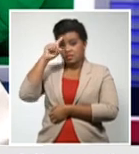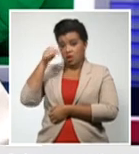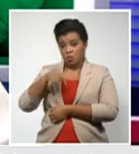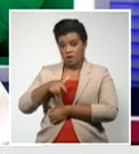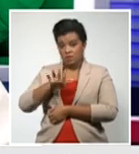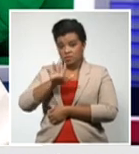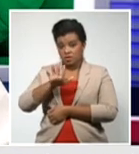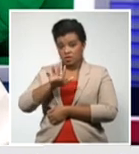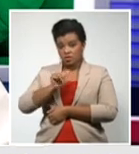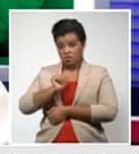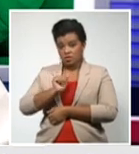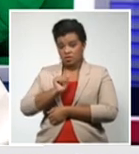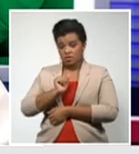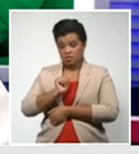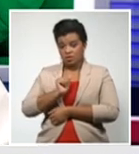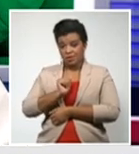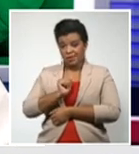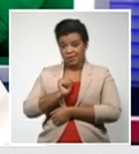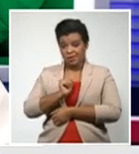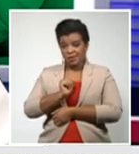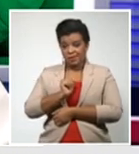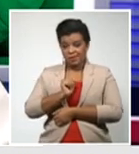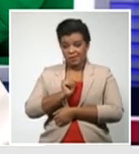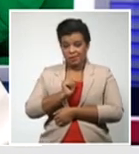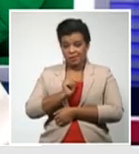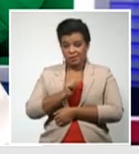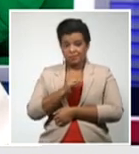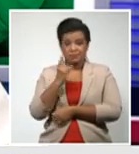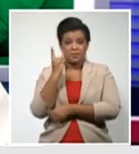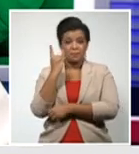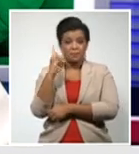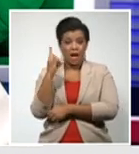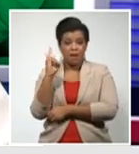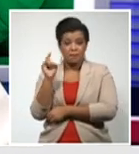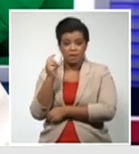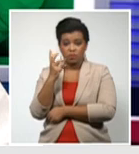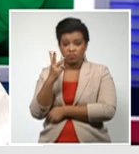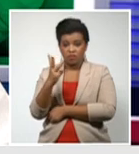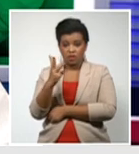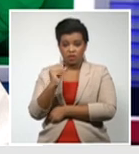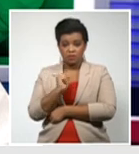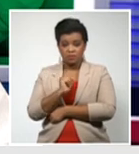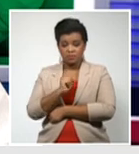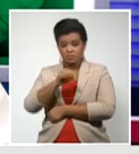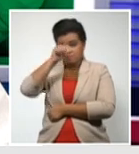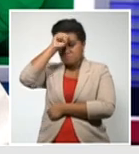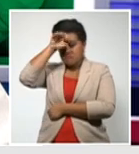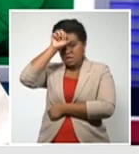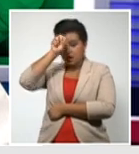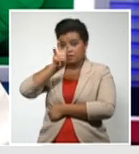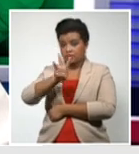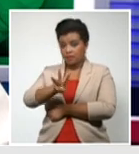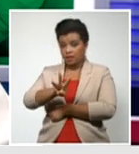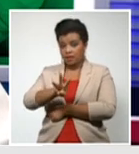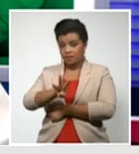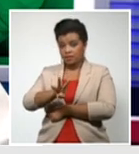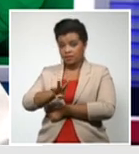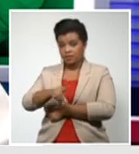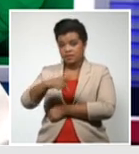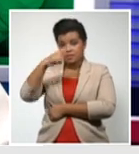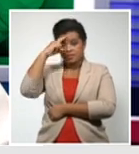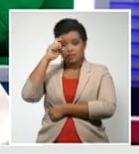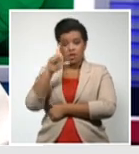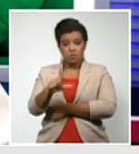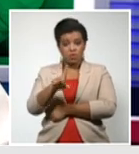Juan y Martínez, perdón, La Palma con 3, Minas con 3, San Luis con 4